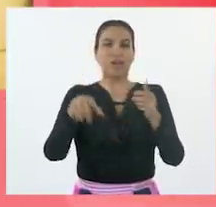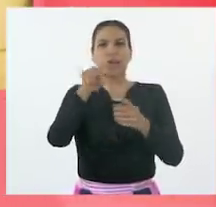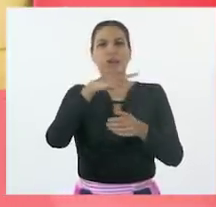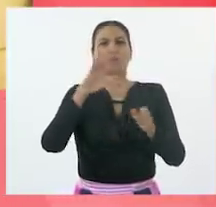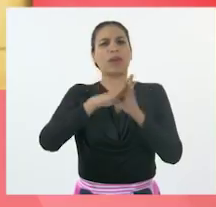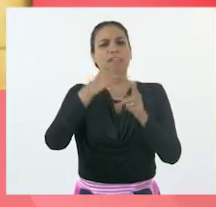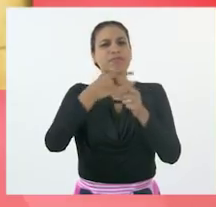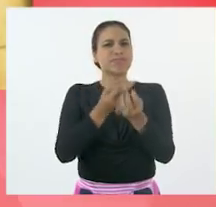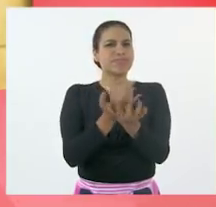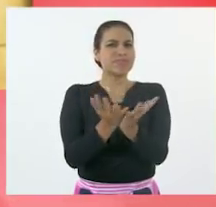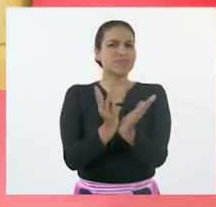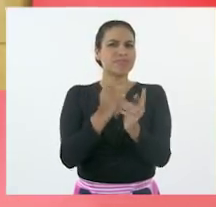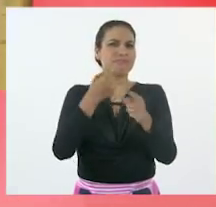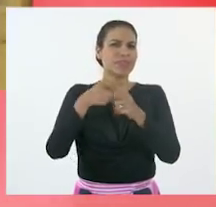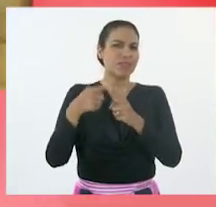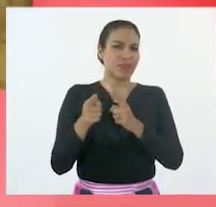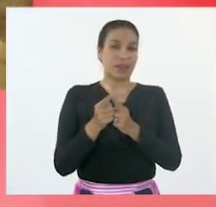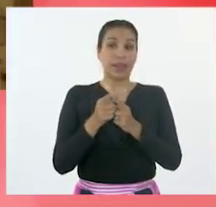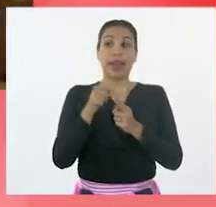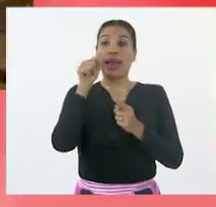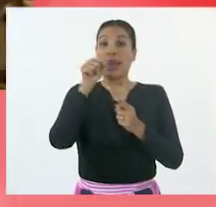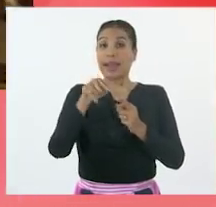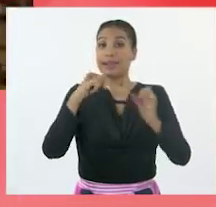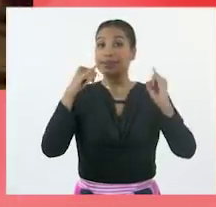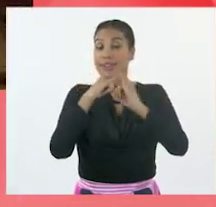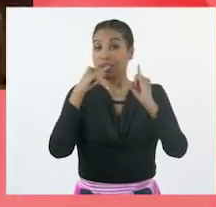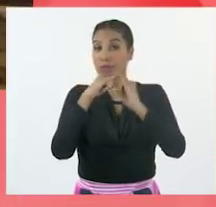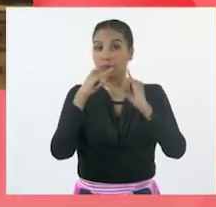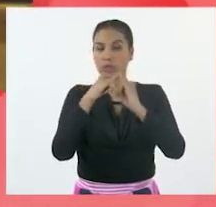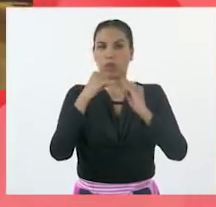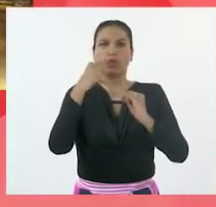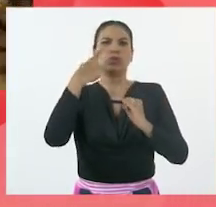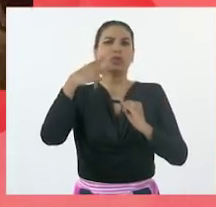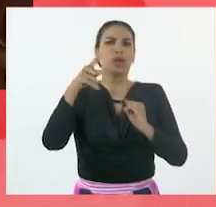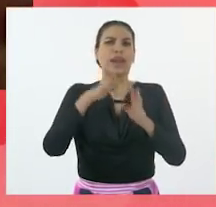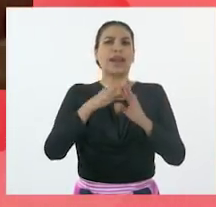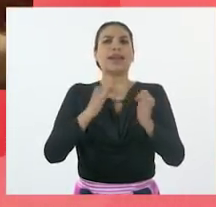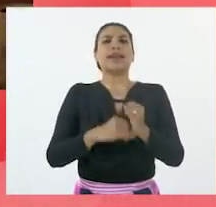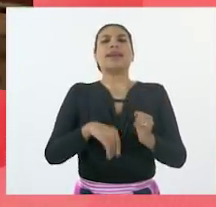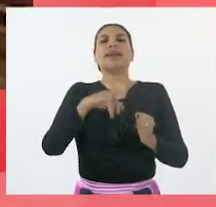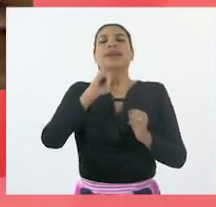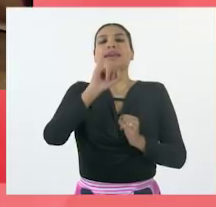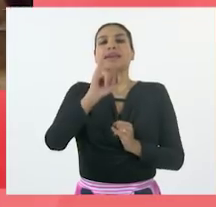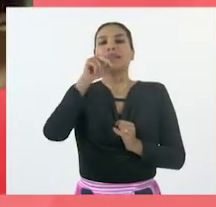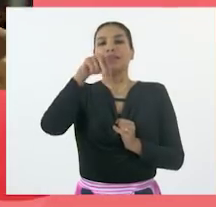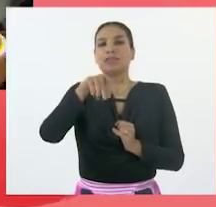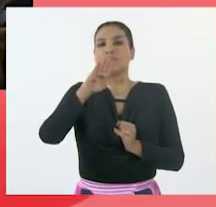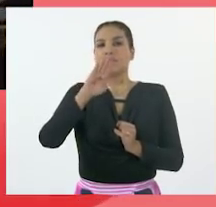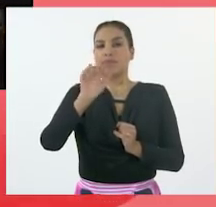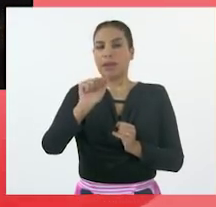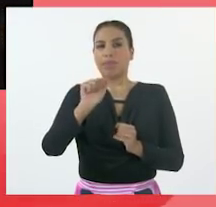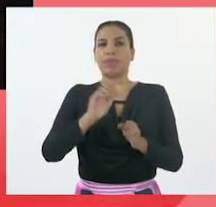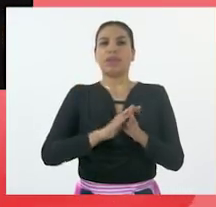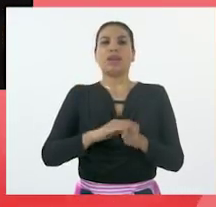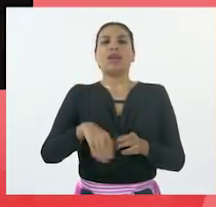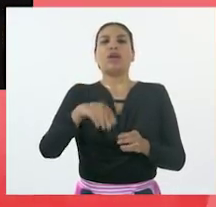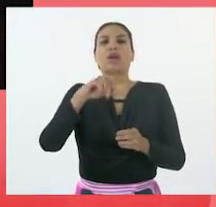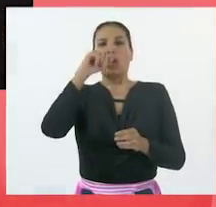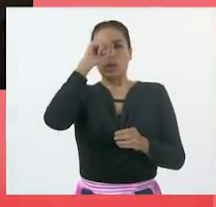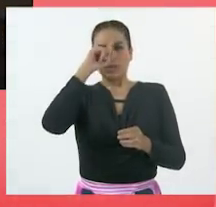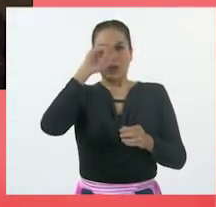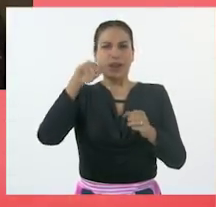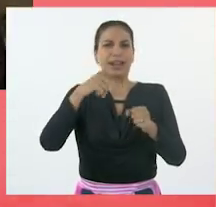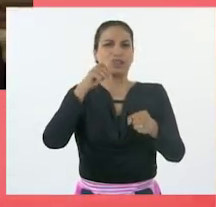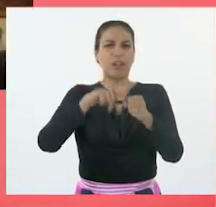formación multidisciplinaria. Esta institución pertenece al Instituto Nacional de Bellas Artes y al Consejo Nacional para la